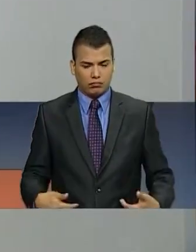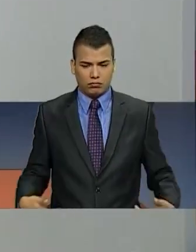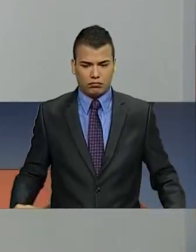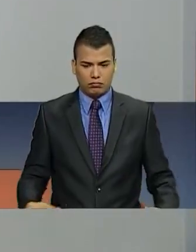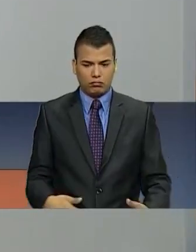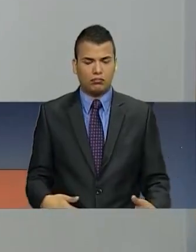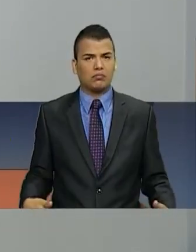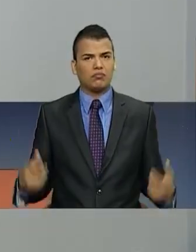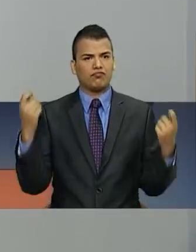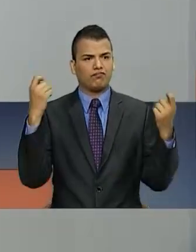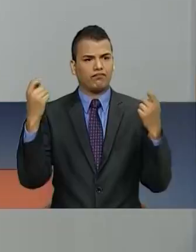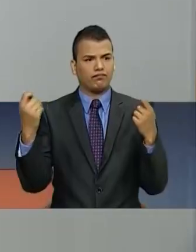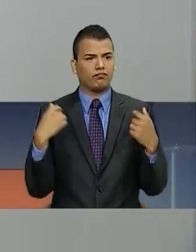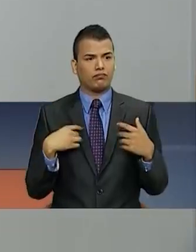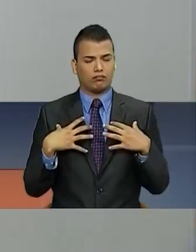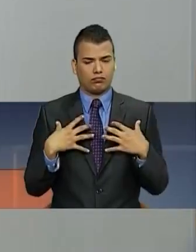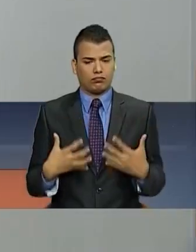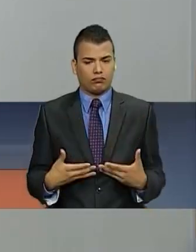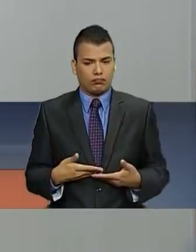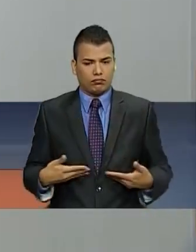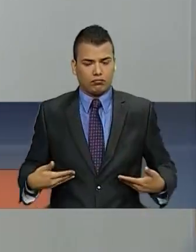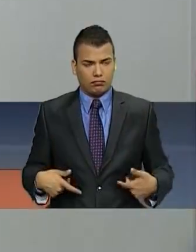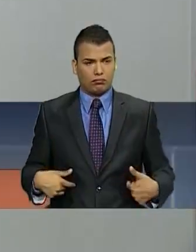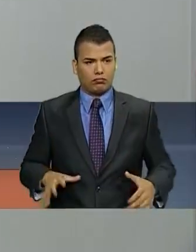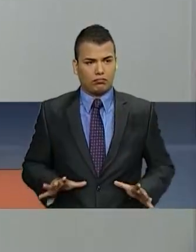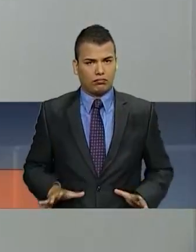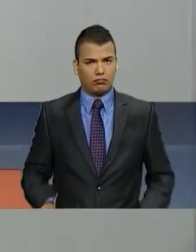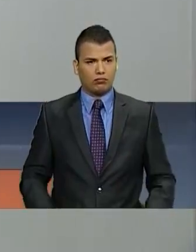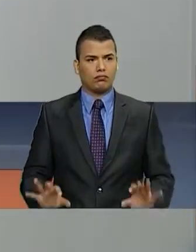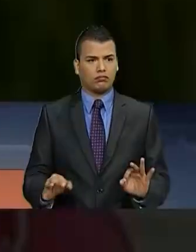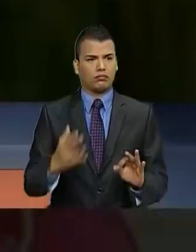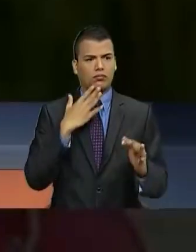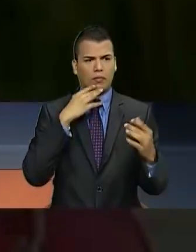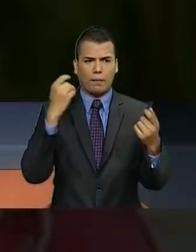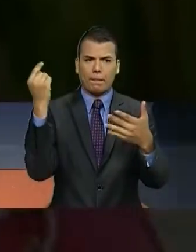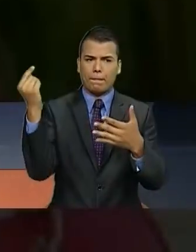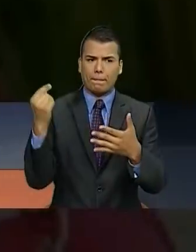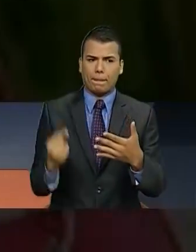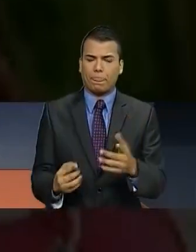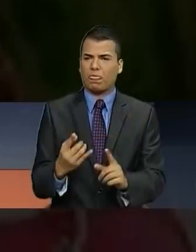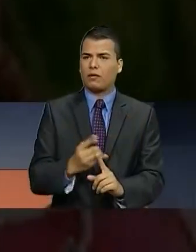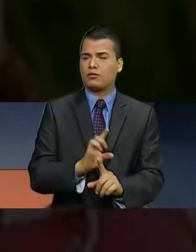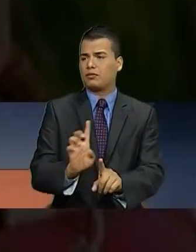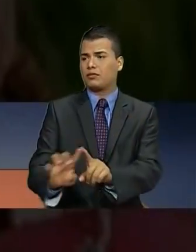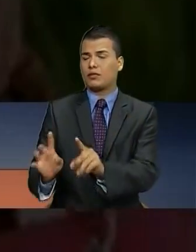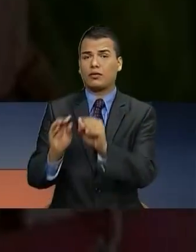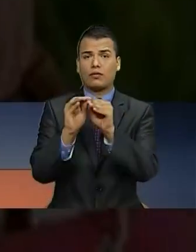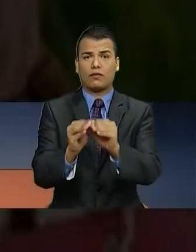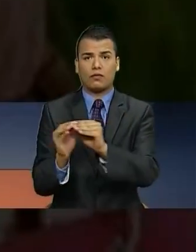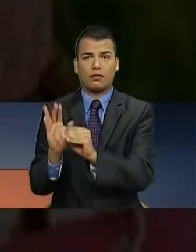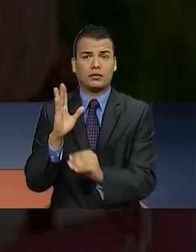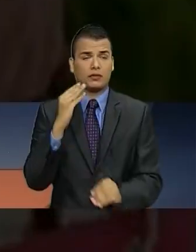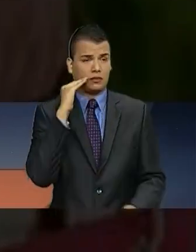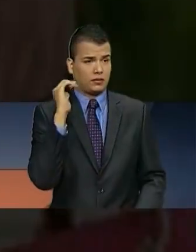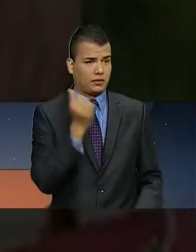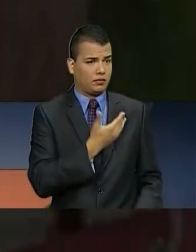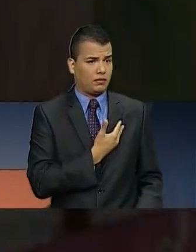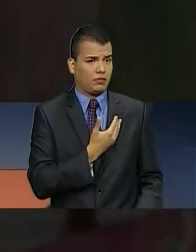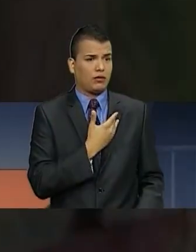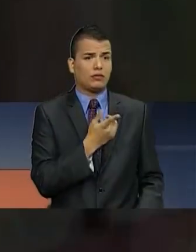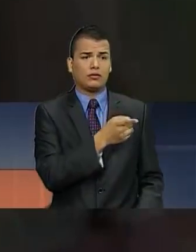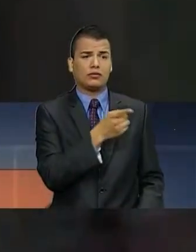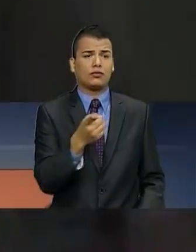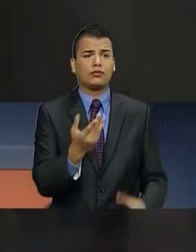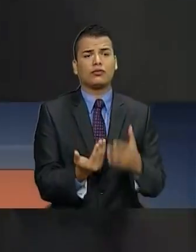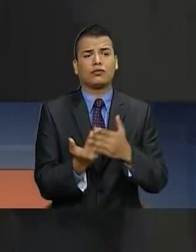parte baja del busto hacia abajo, ya que es mucho más amplio, podemos empezar a usar esos vestidos los primeros meses. Creo que la mamá de hoy en día,